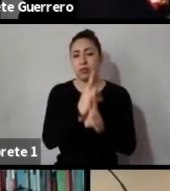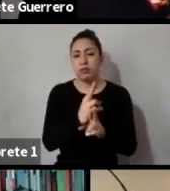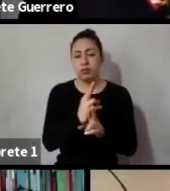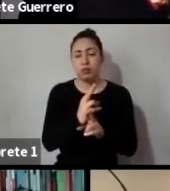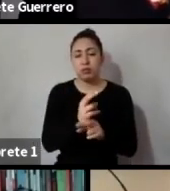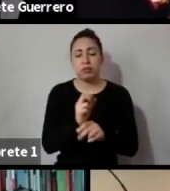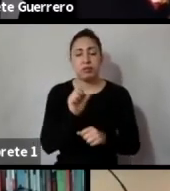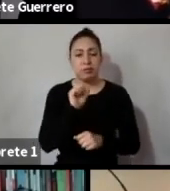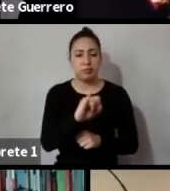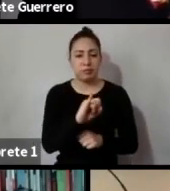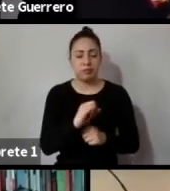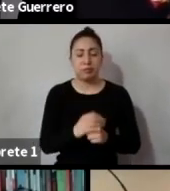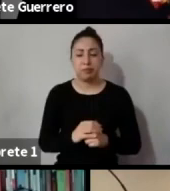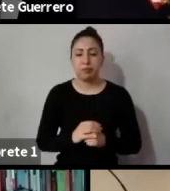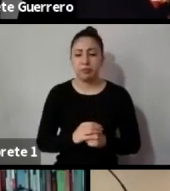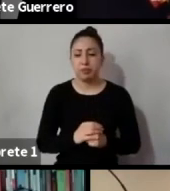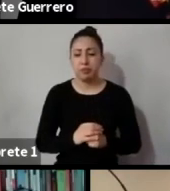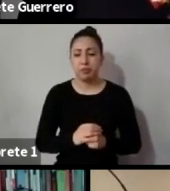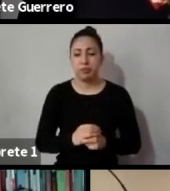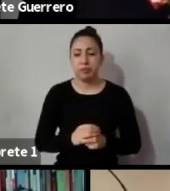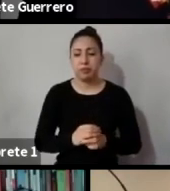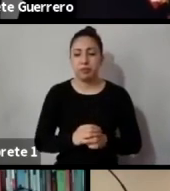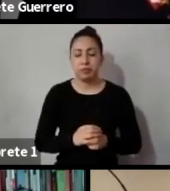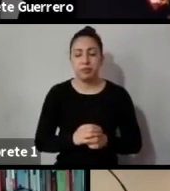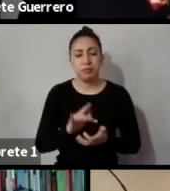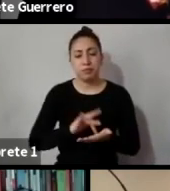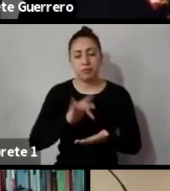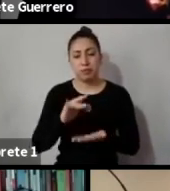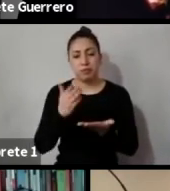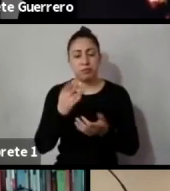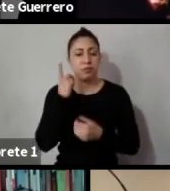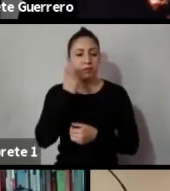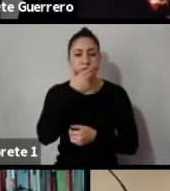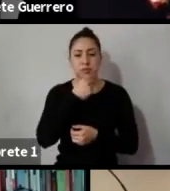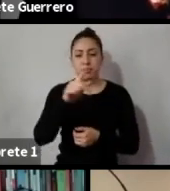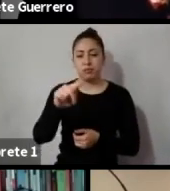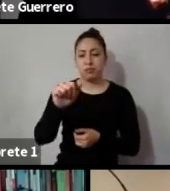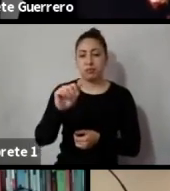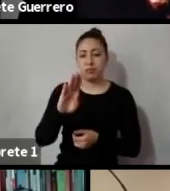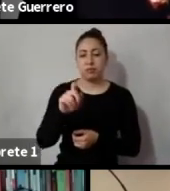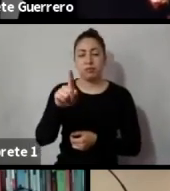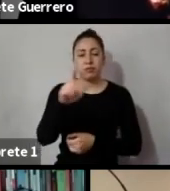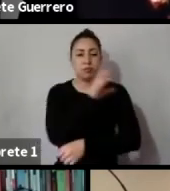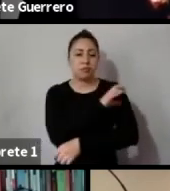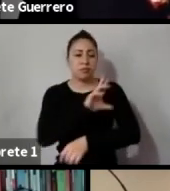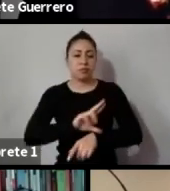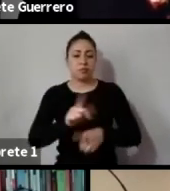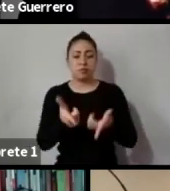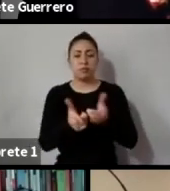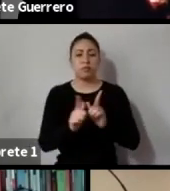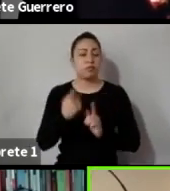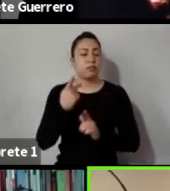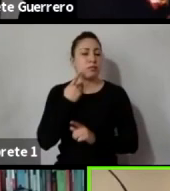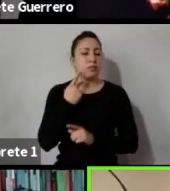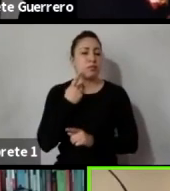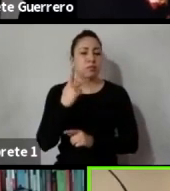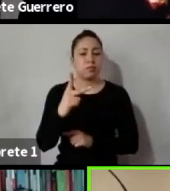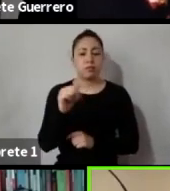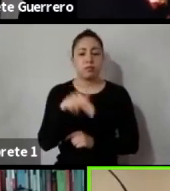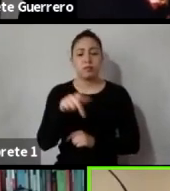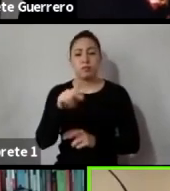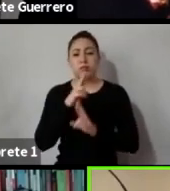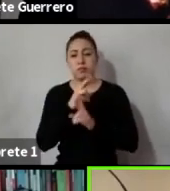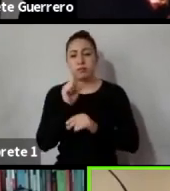Marta Ávila, a favor. Gracias. Diputado Mauricio Tabe Echartea, coordinador del Grupo Parlamentario de Acción Nacional. Mauricio Tabe, a